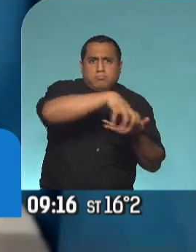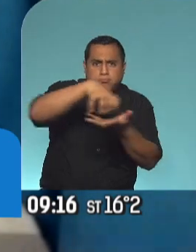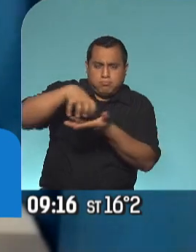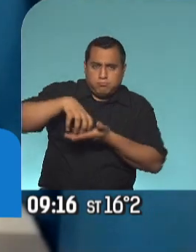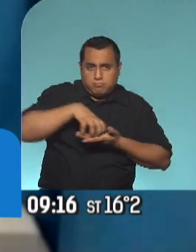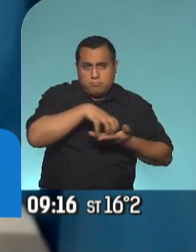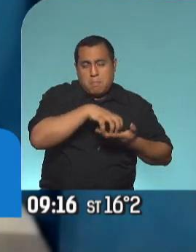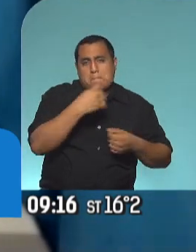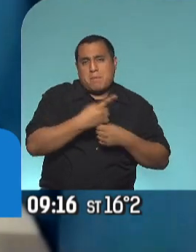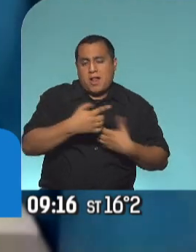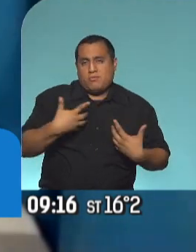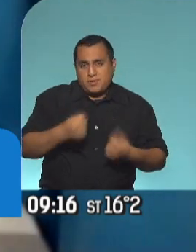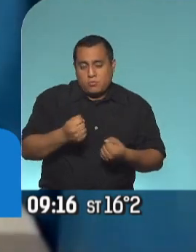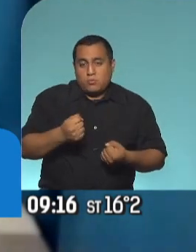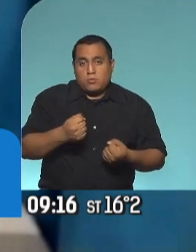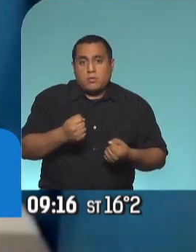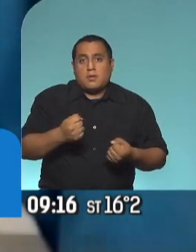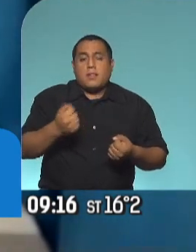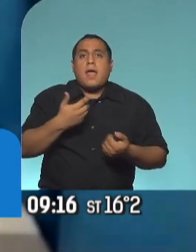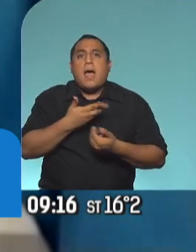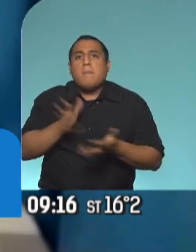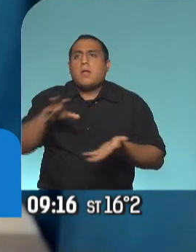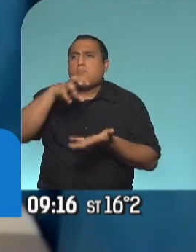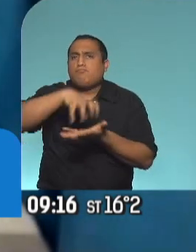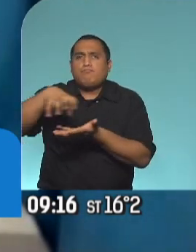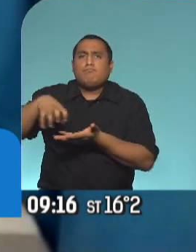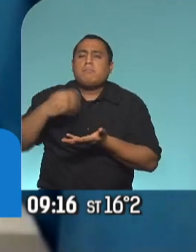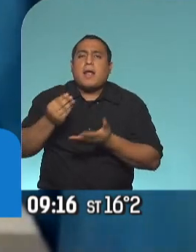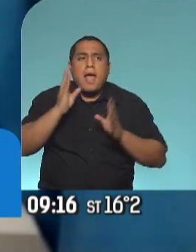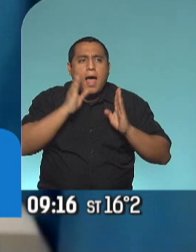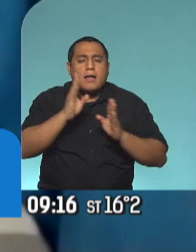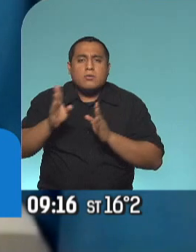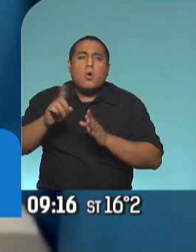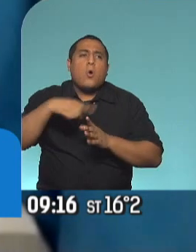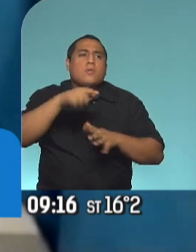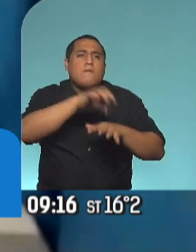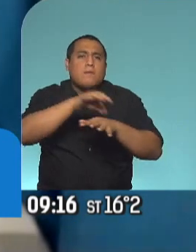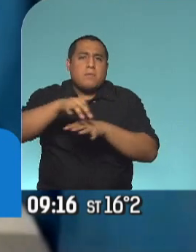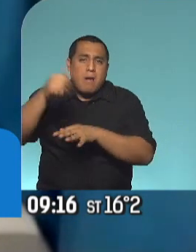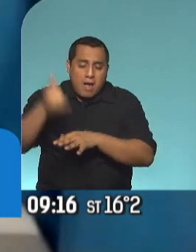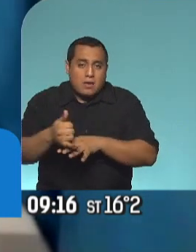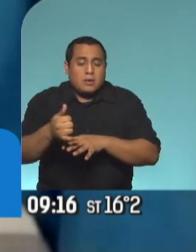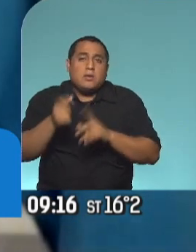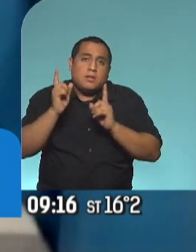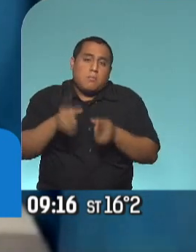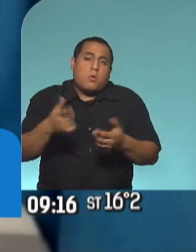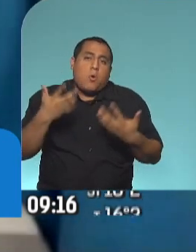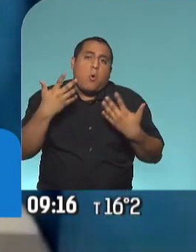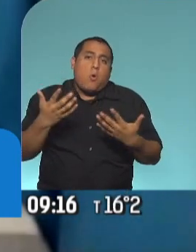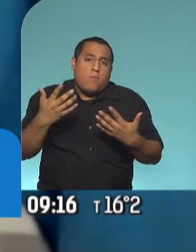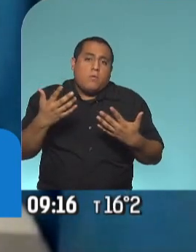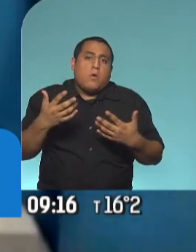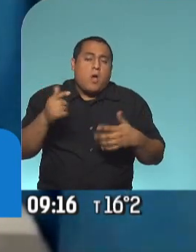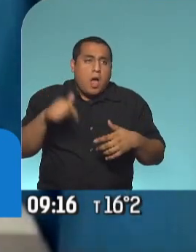atención, ampliando la cobertura de los mismos para la atención de todas aquellas patologías prevalentes y, por supuesto, con la llegada del Plan